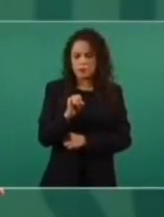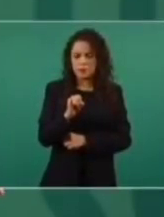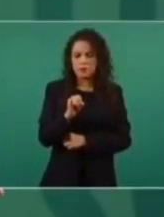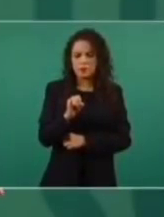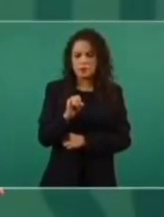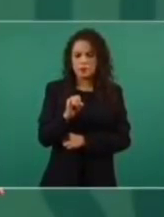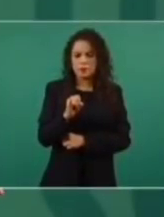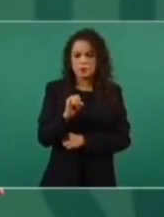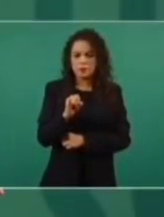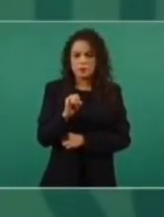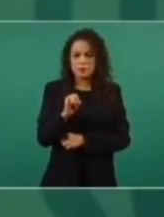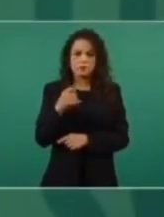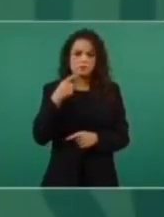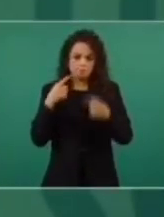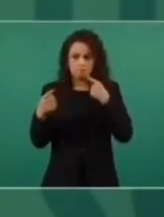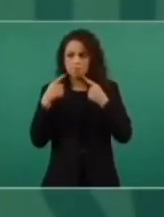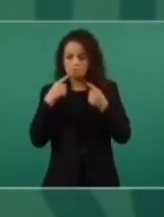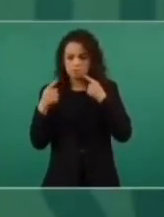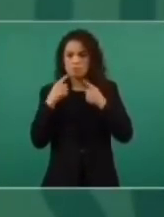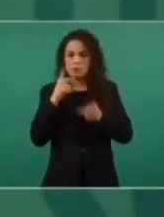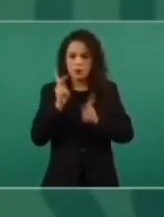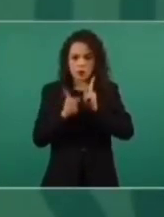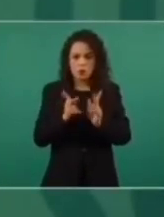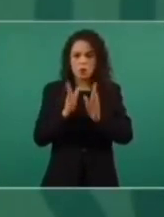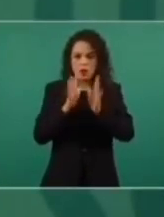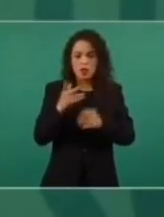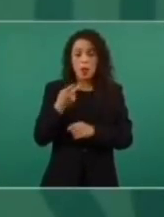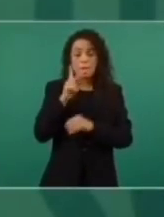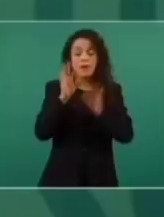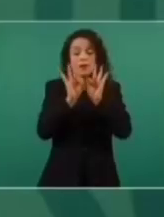Es importante aclarar que